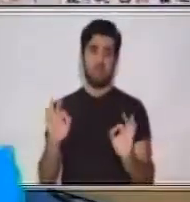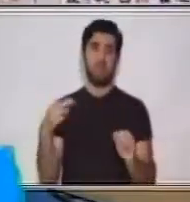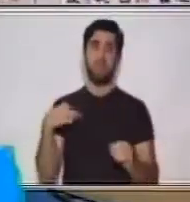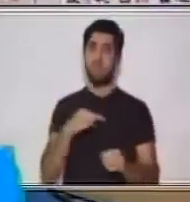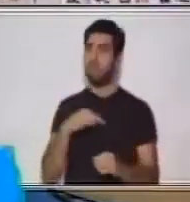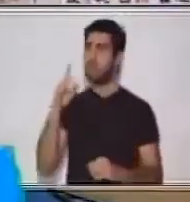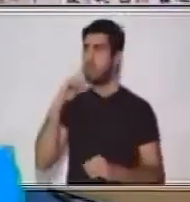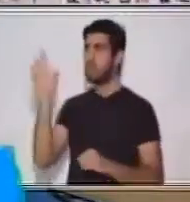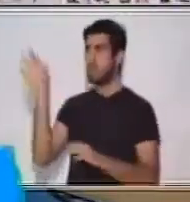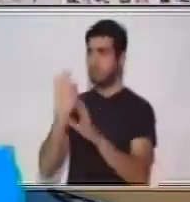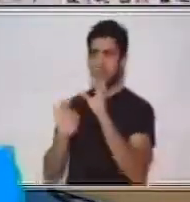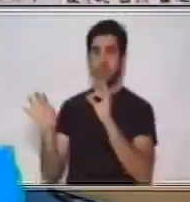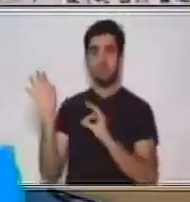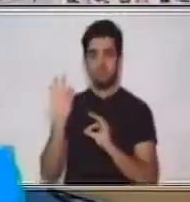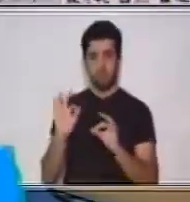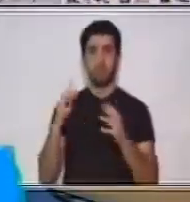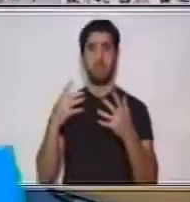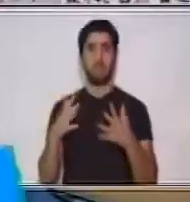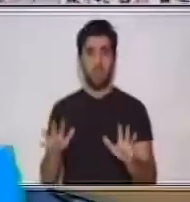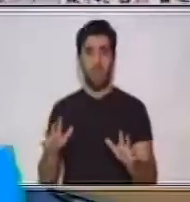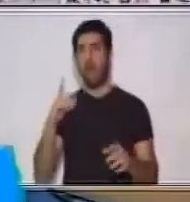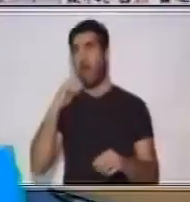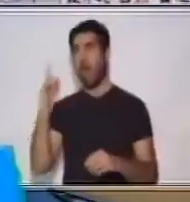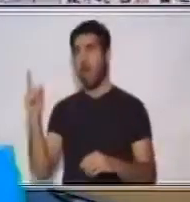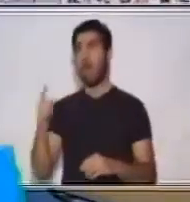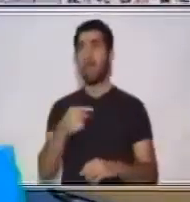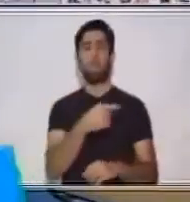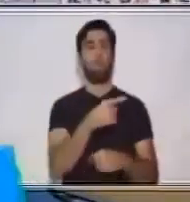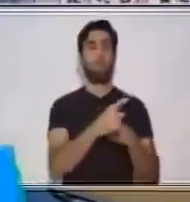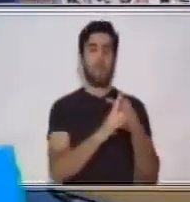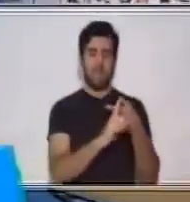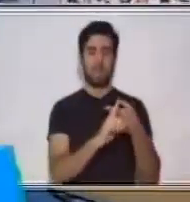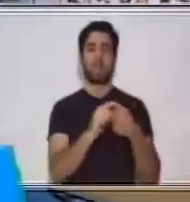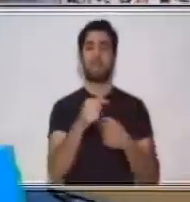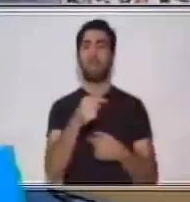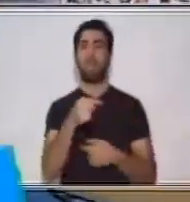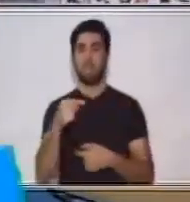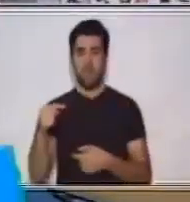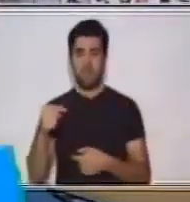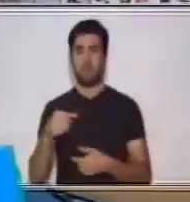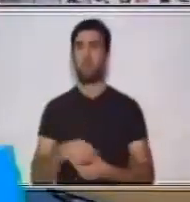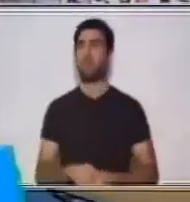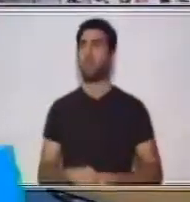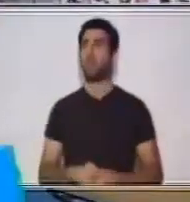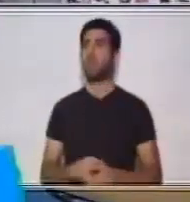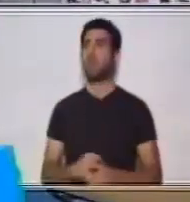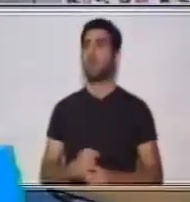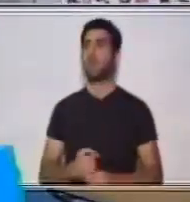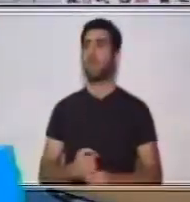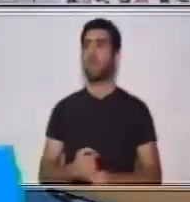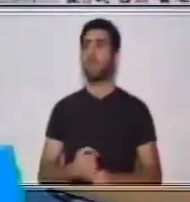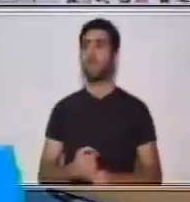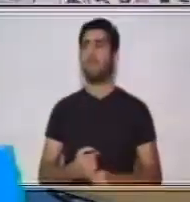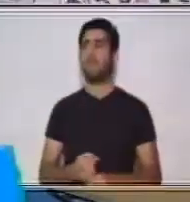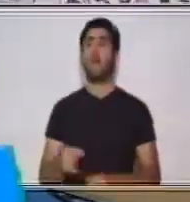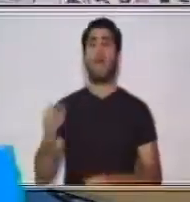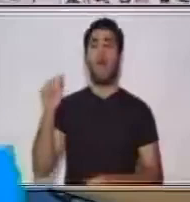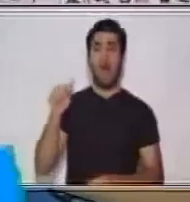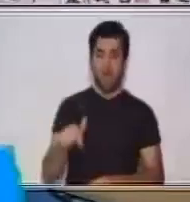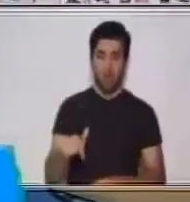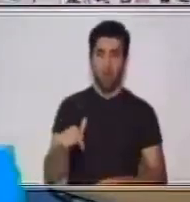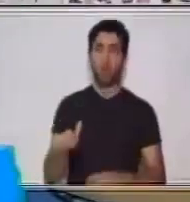identificamos los signos, que es más y menos. Ahora vamos a hacer dos ejercicios